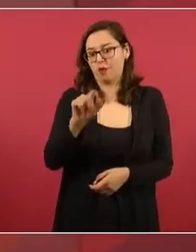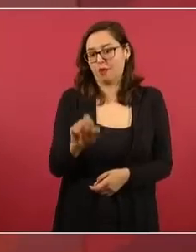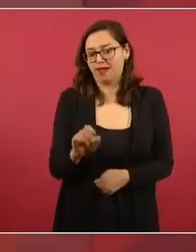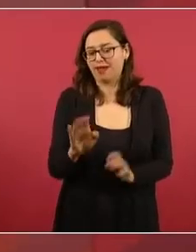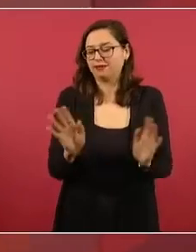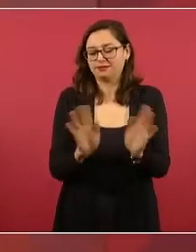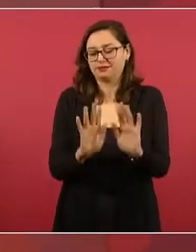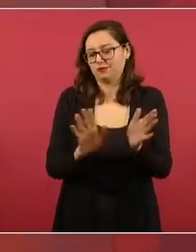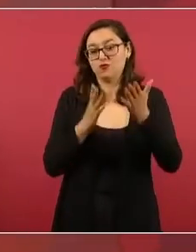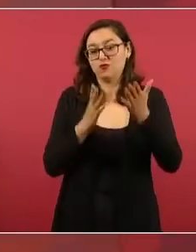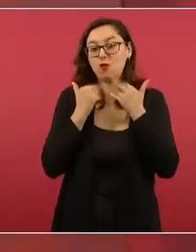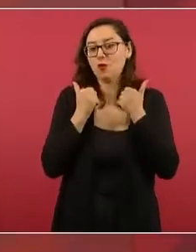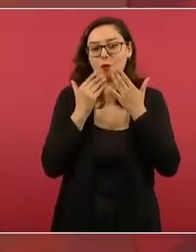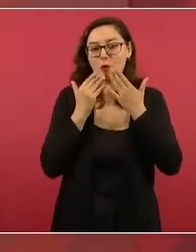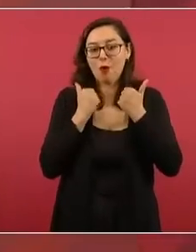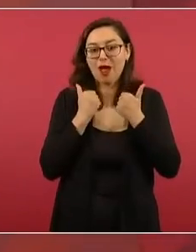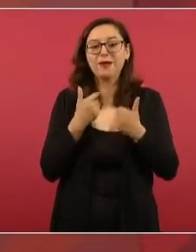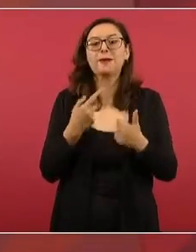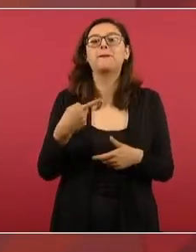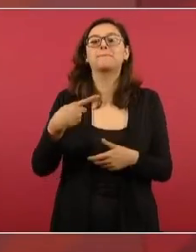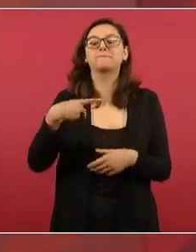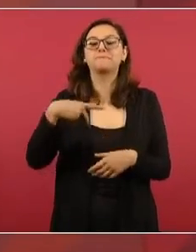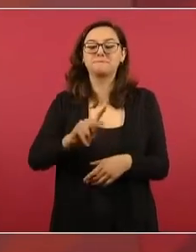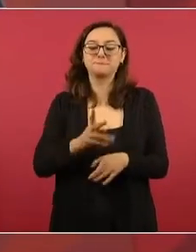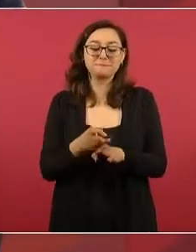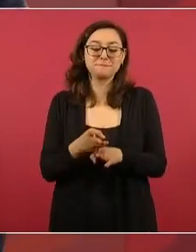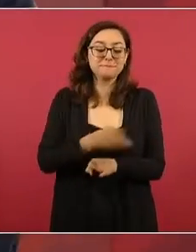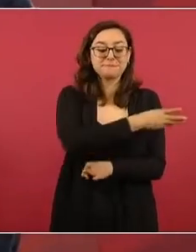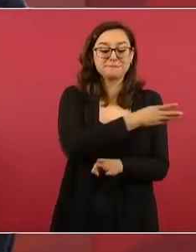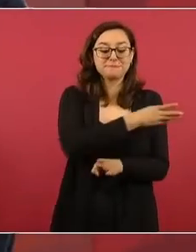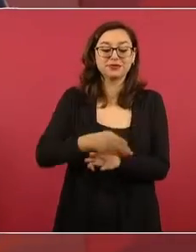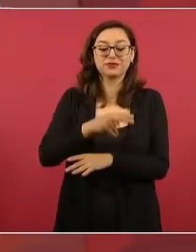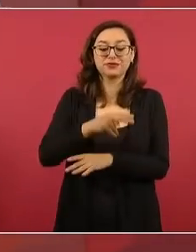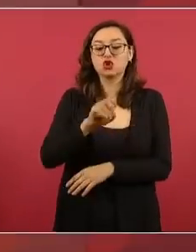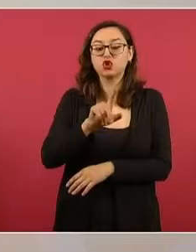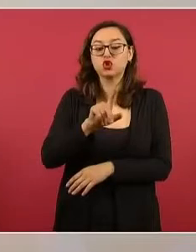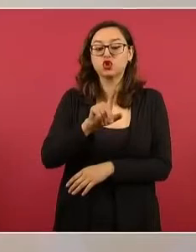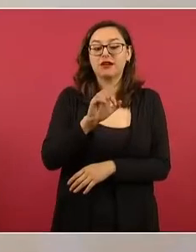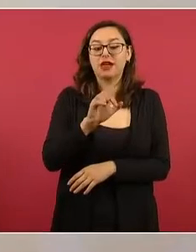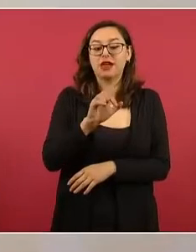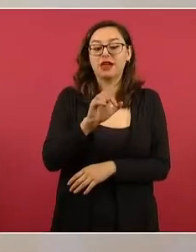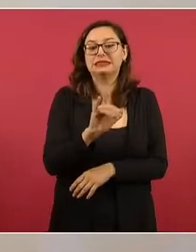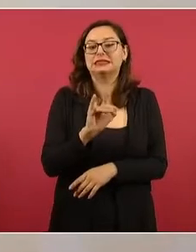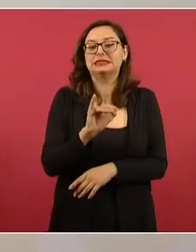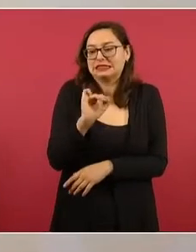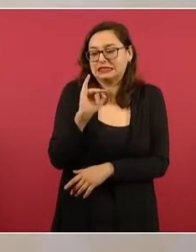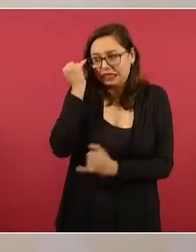alentaron mucho el que los títulos académicos